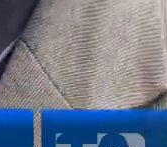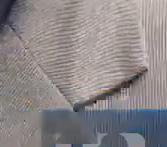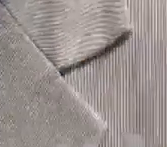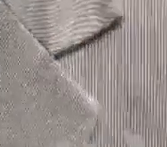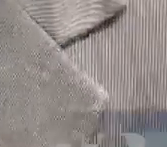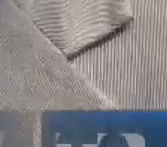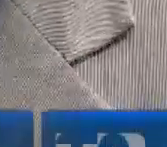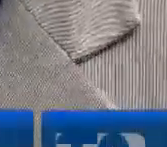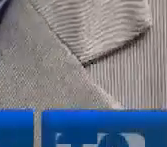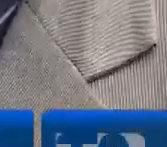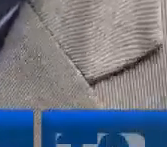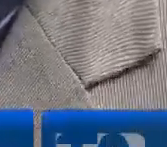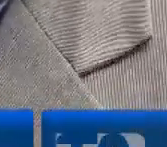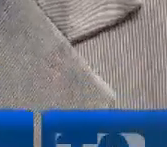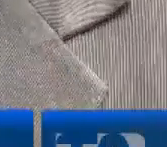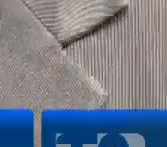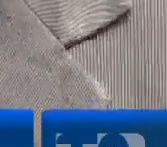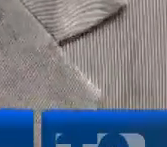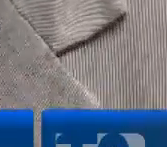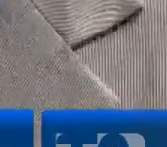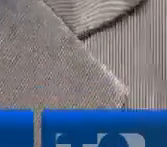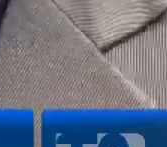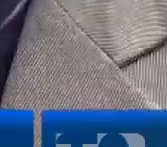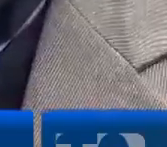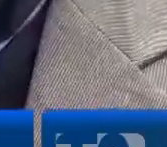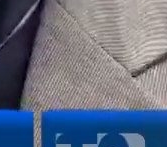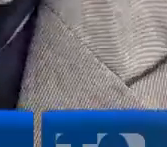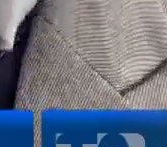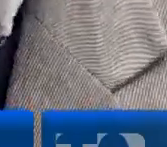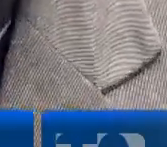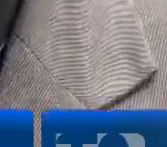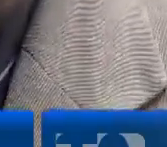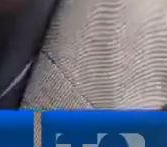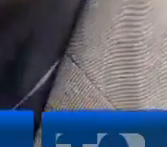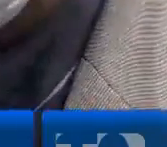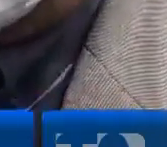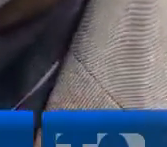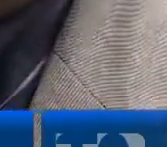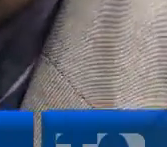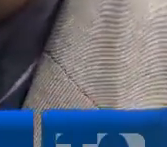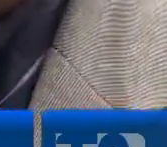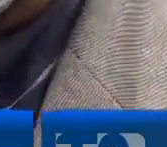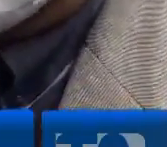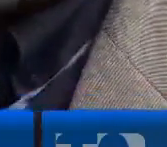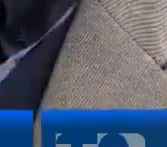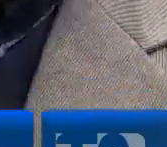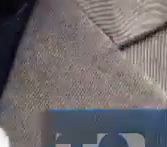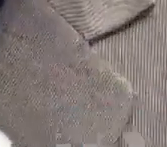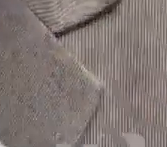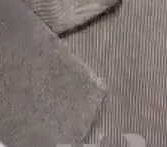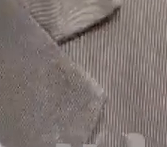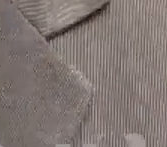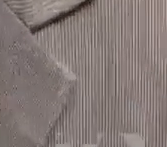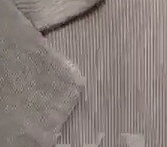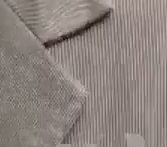expectativa de siempre, de defender lo que dice la Constitución, avanzar a un salario que sea digno y que del sector empleador